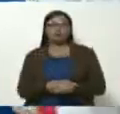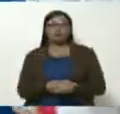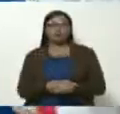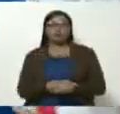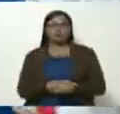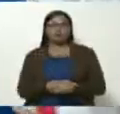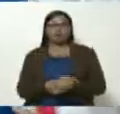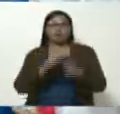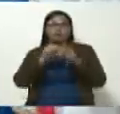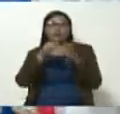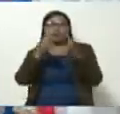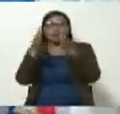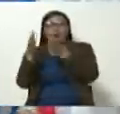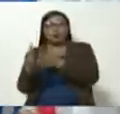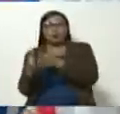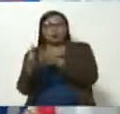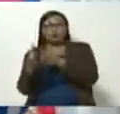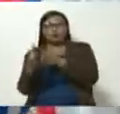Después de eso,